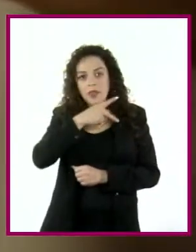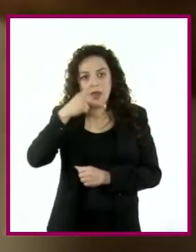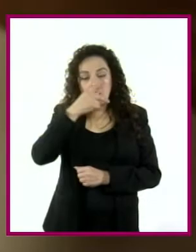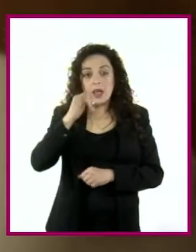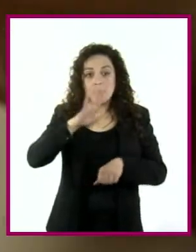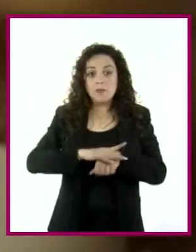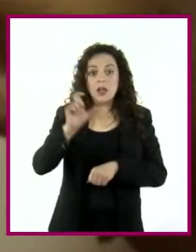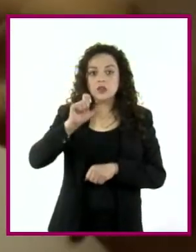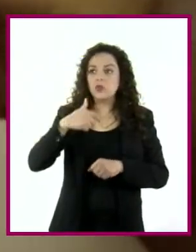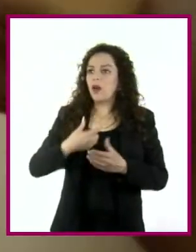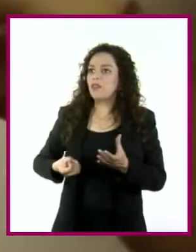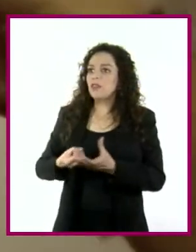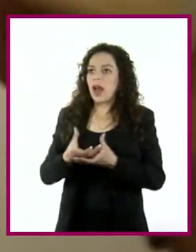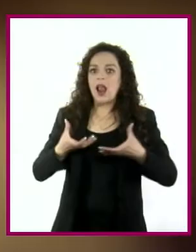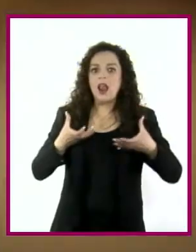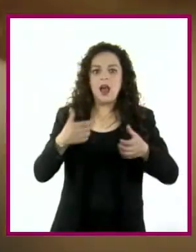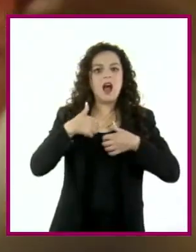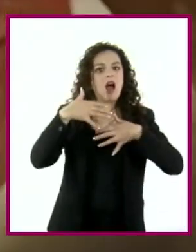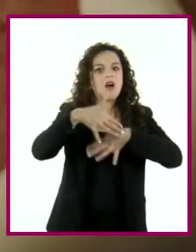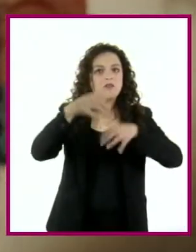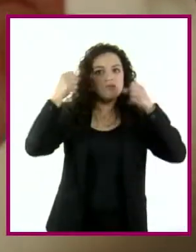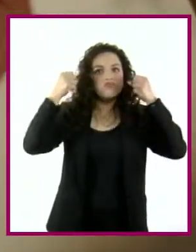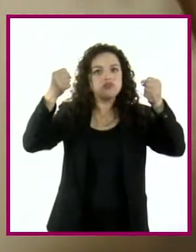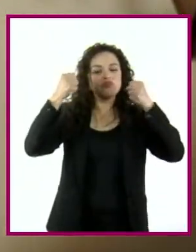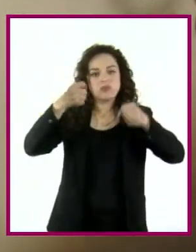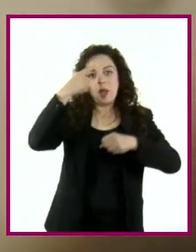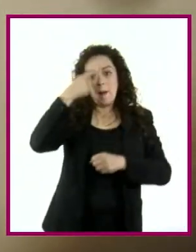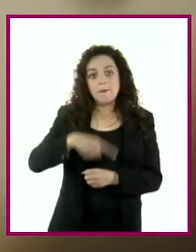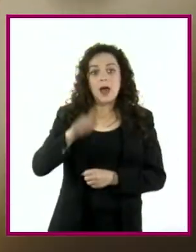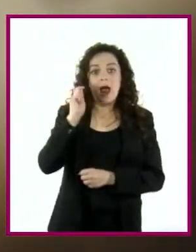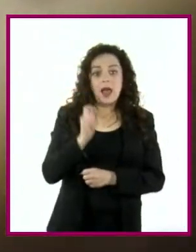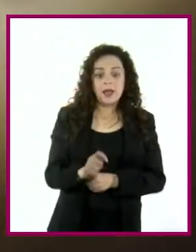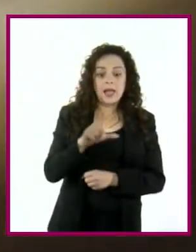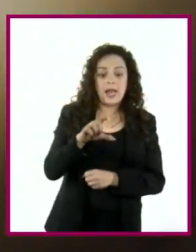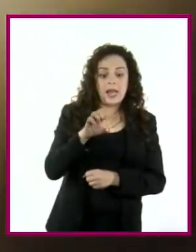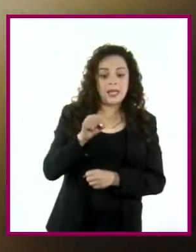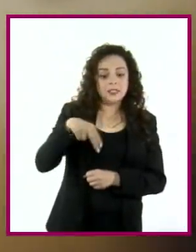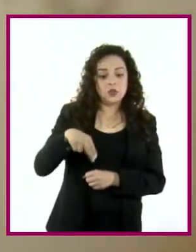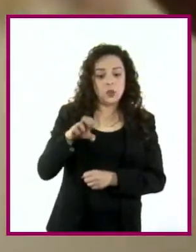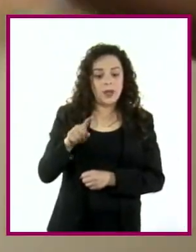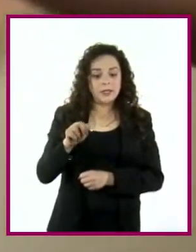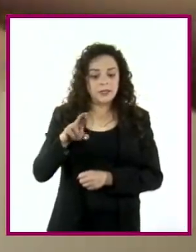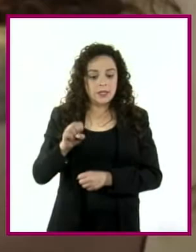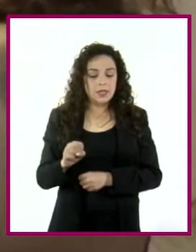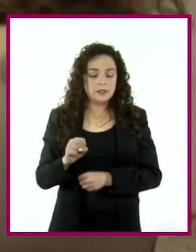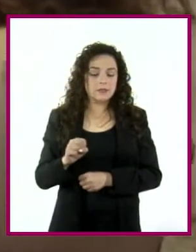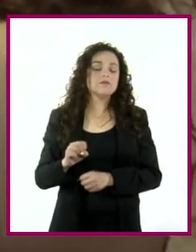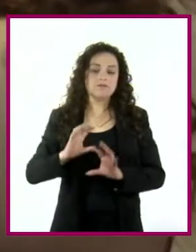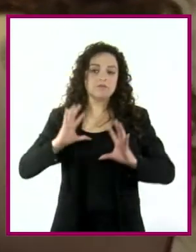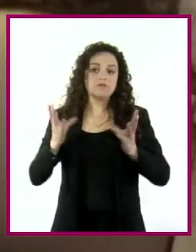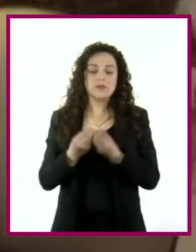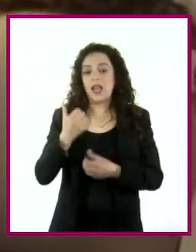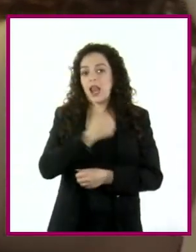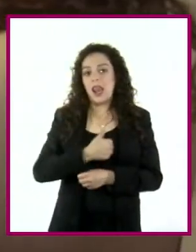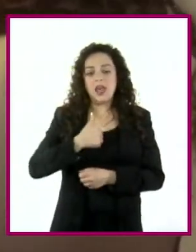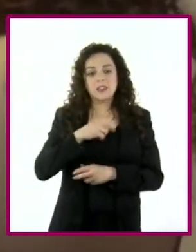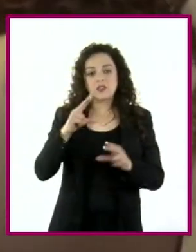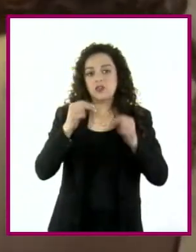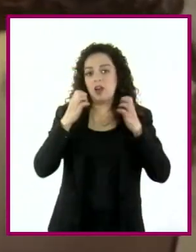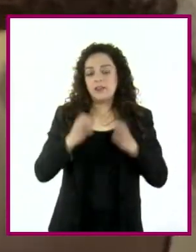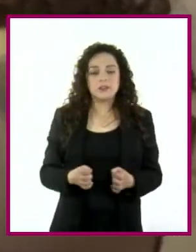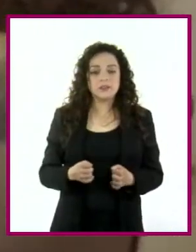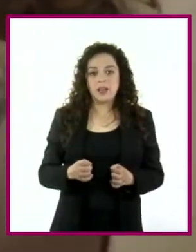las calles a exigir justicia por todas las nuestras, les nuestres y los nuestros que desafortunadamente ya no están en este